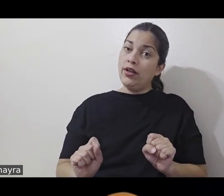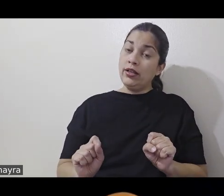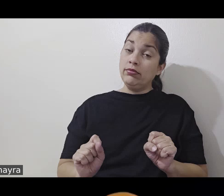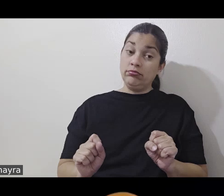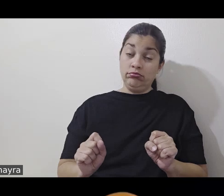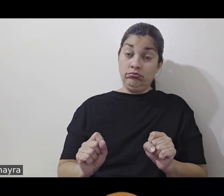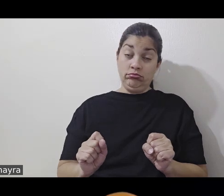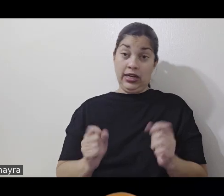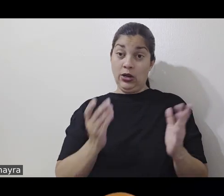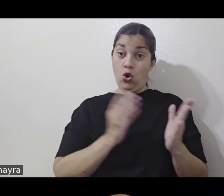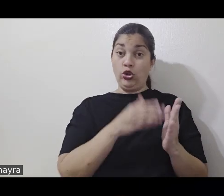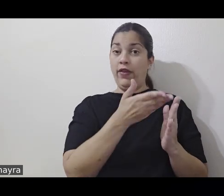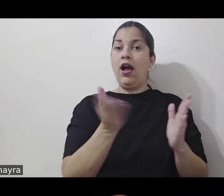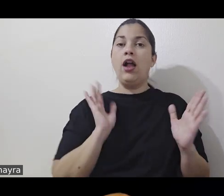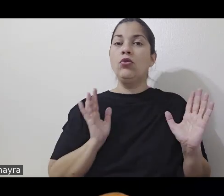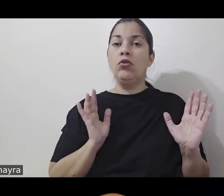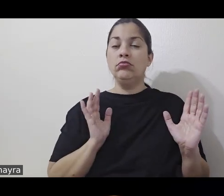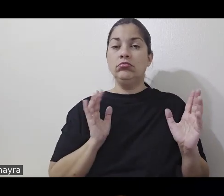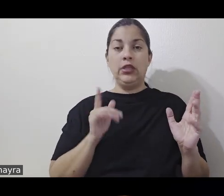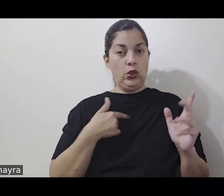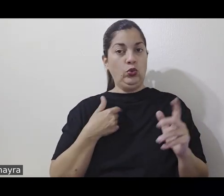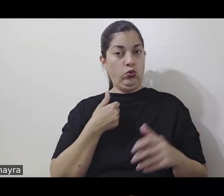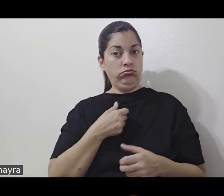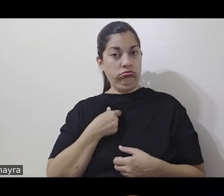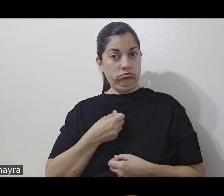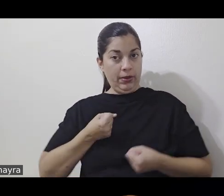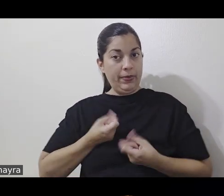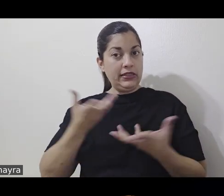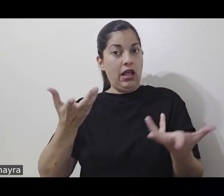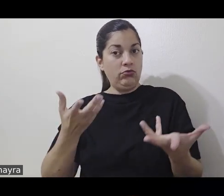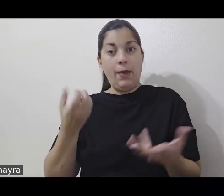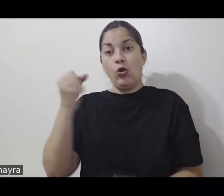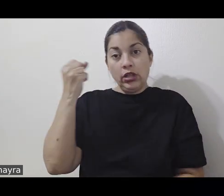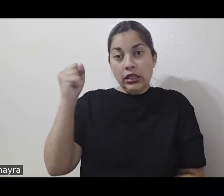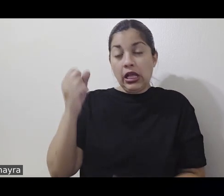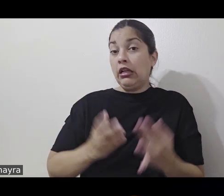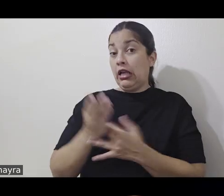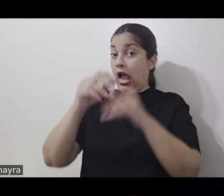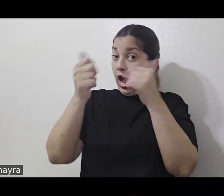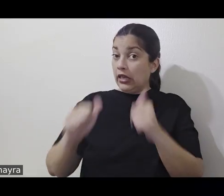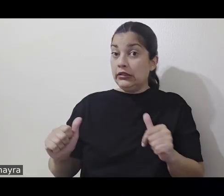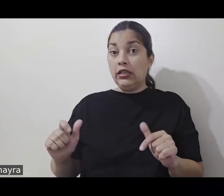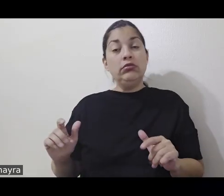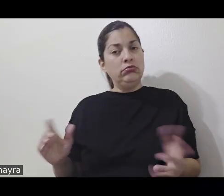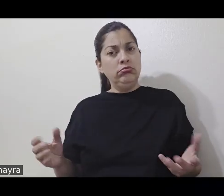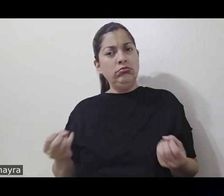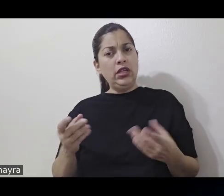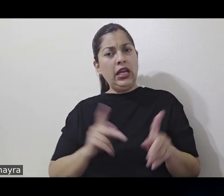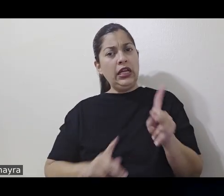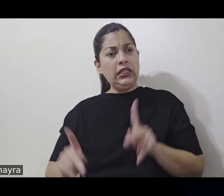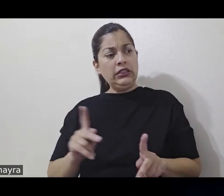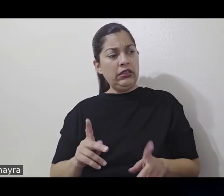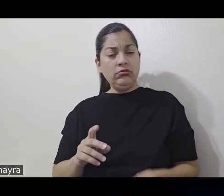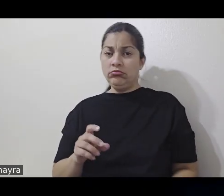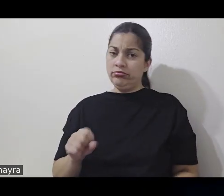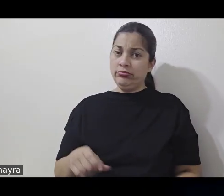estar en contra de algo, o sea, hacer una manifestación. Una protesta a través del arte. Pues hay gente que